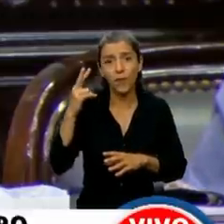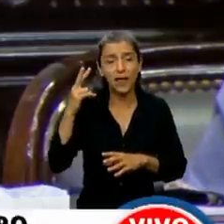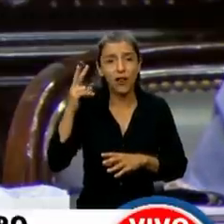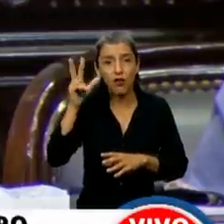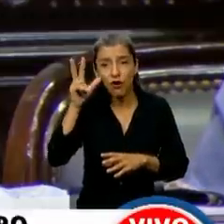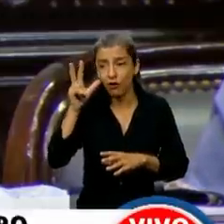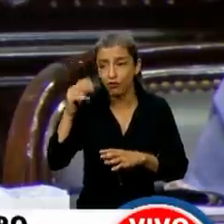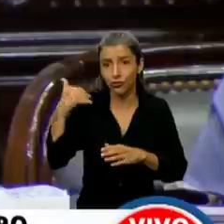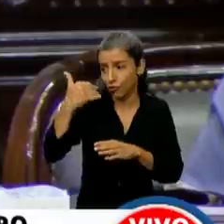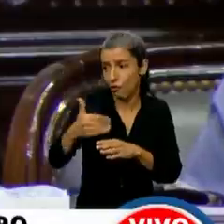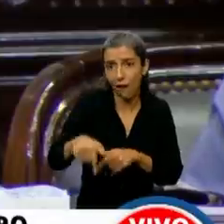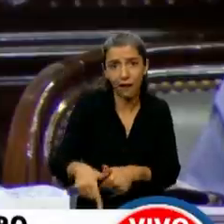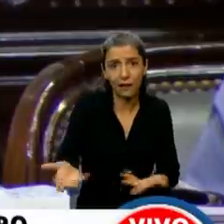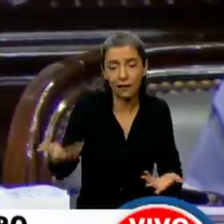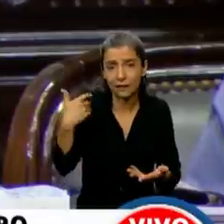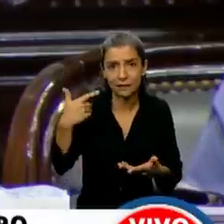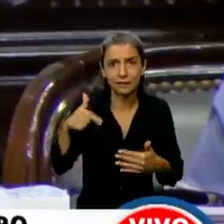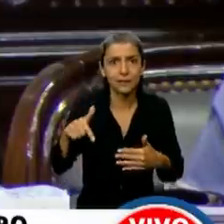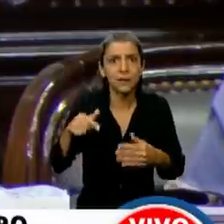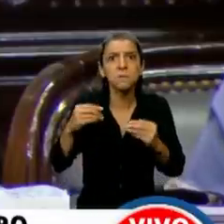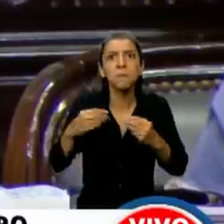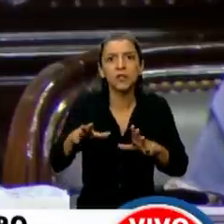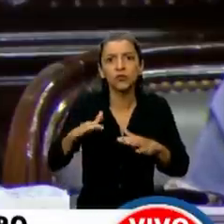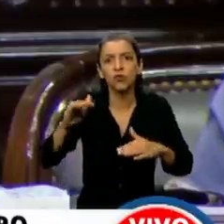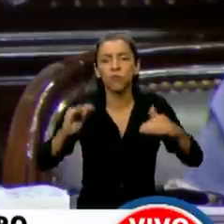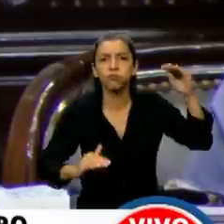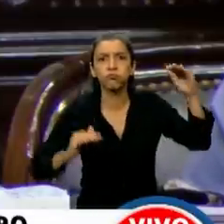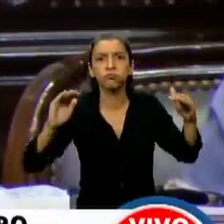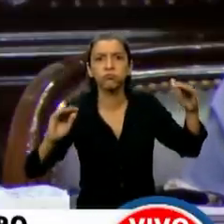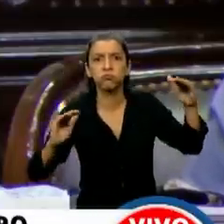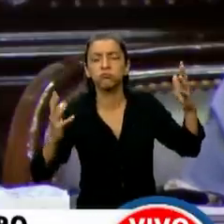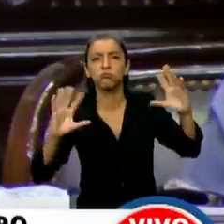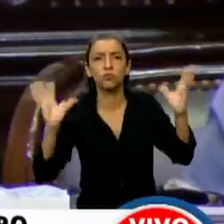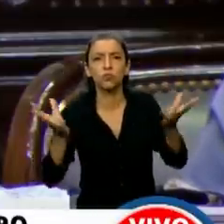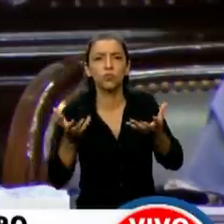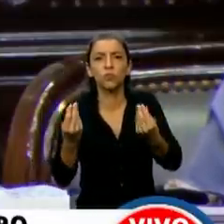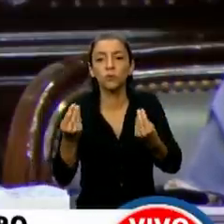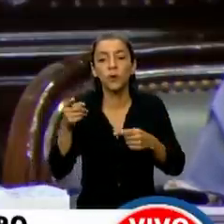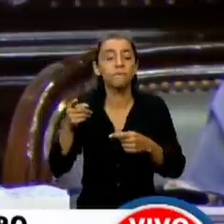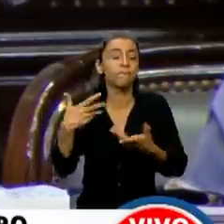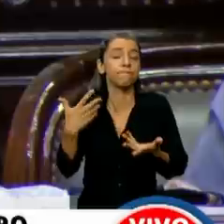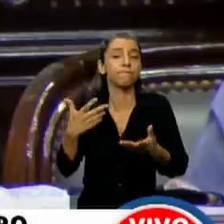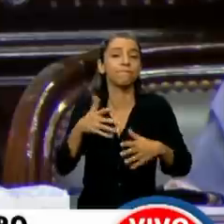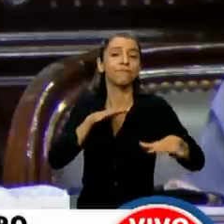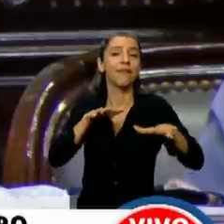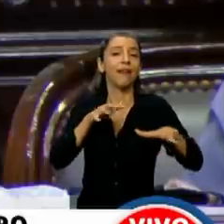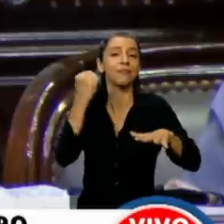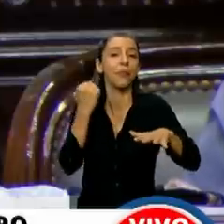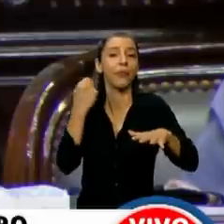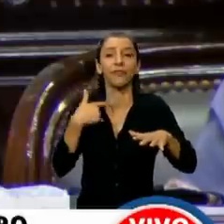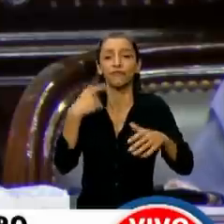tuvo una repercusión en la financiarización de todas las actividades económicas